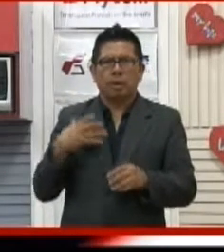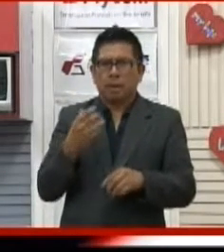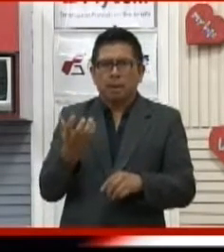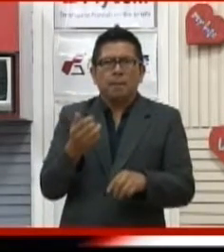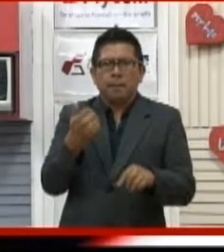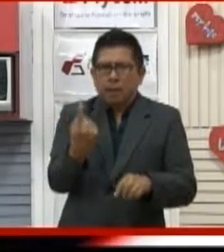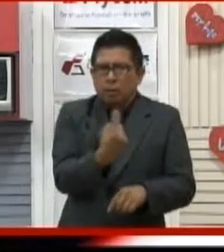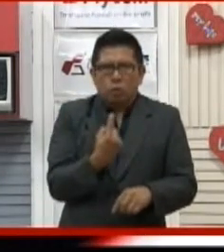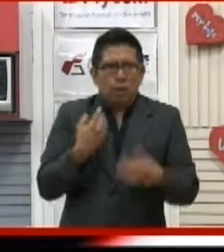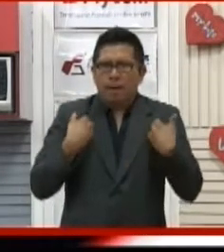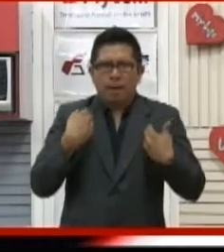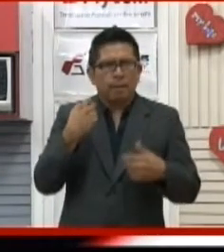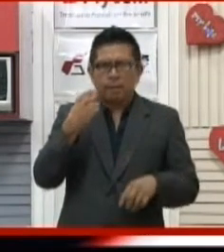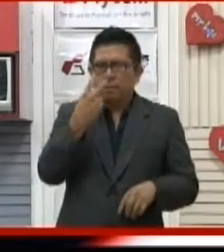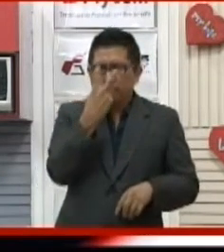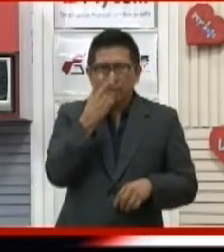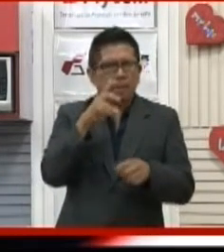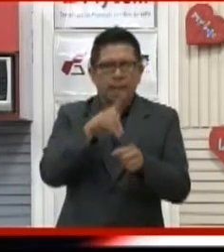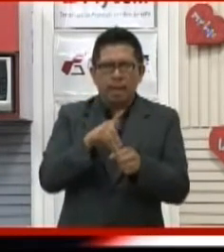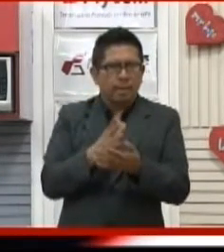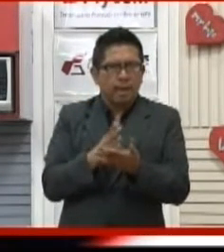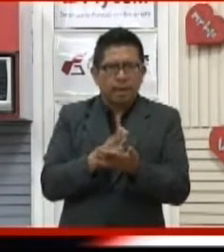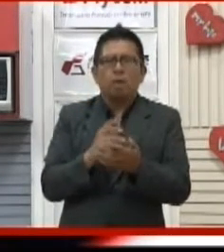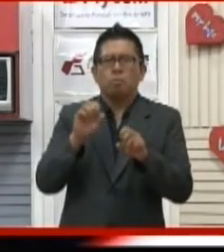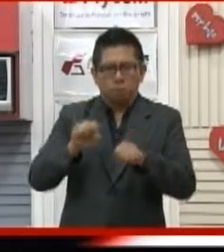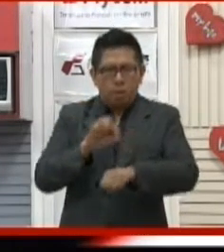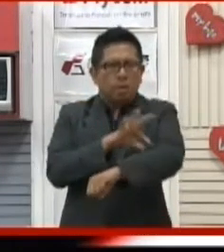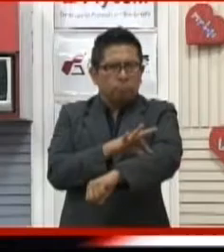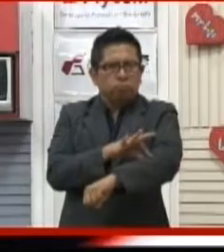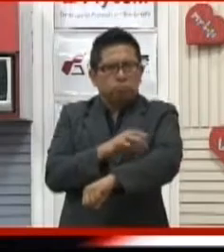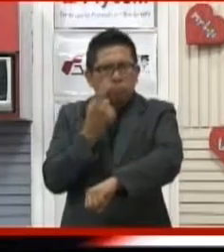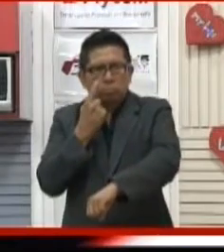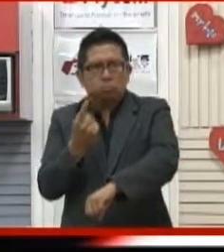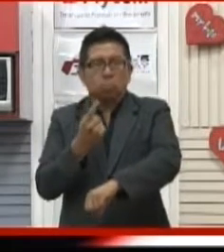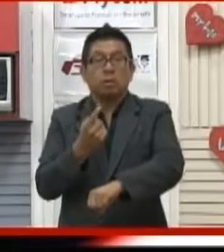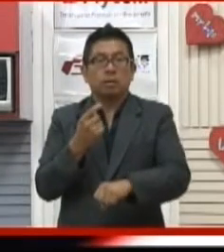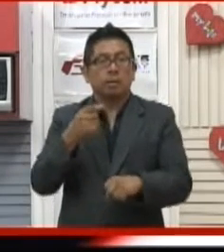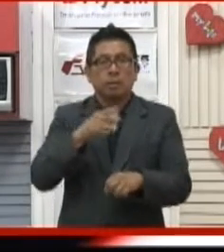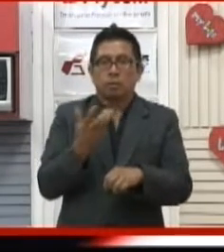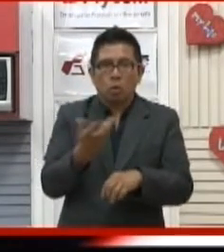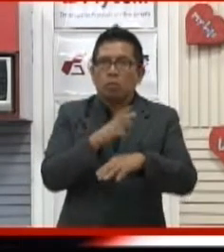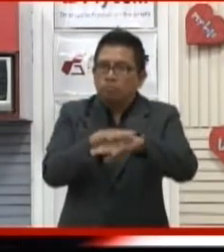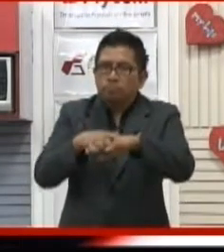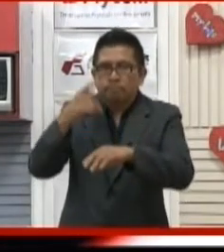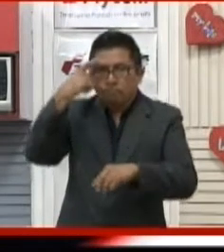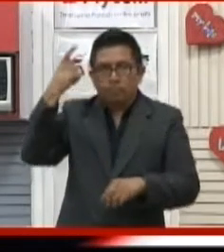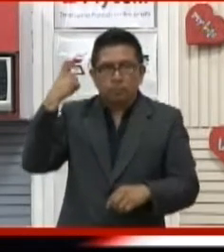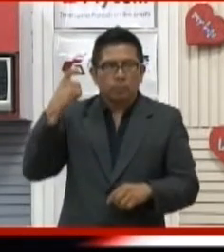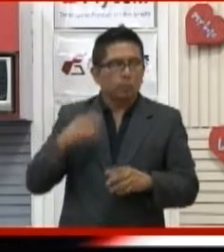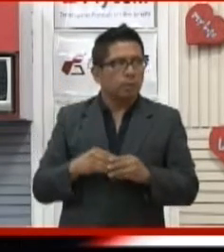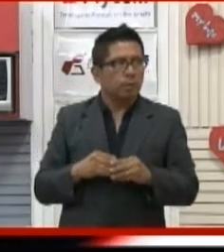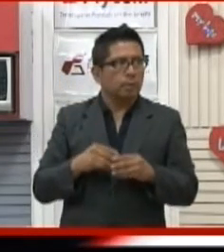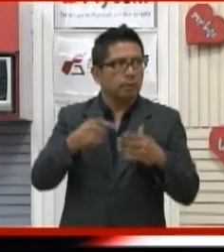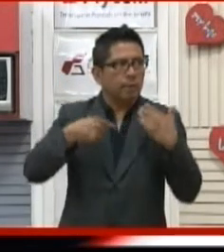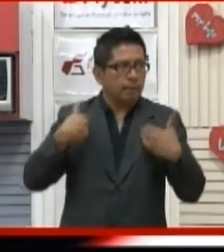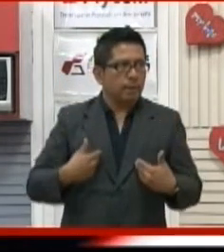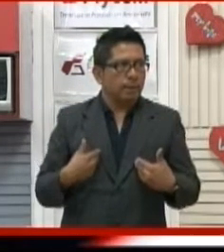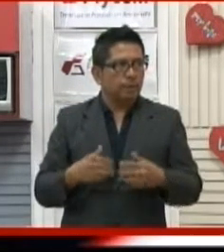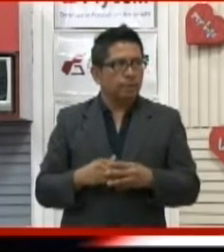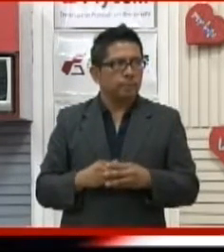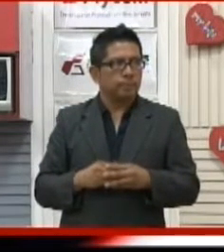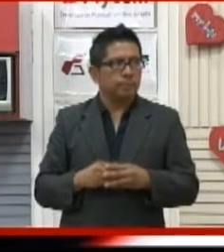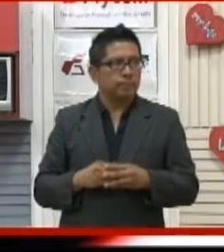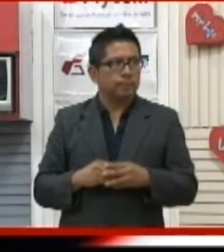que yo creo de que pues va a ser un reto también para ellos, tanto como familiares como